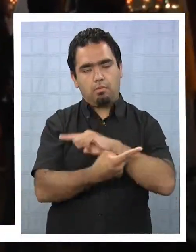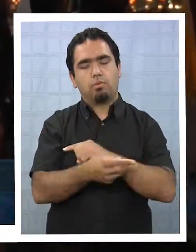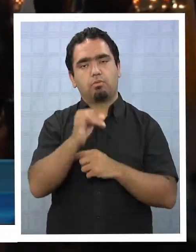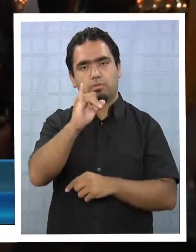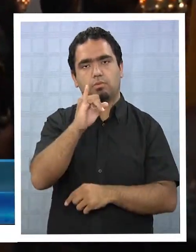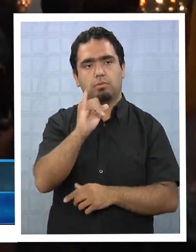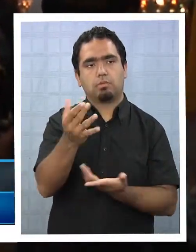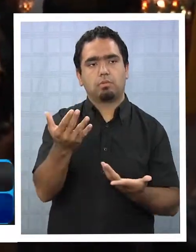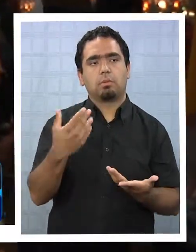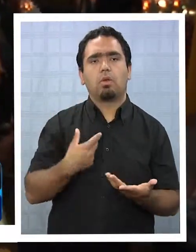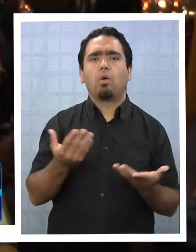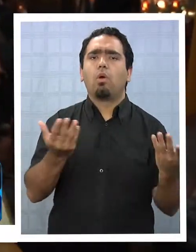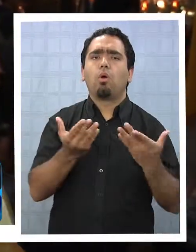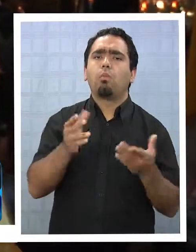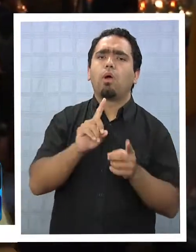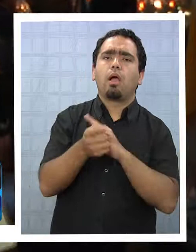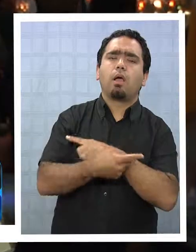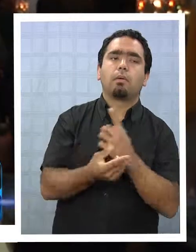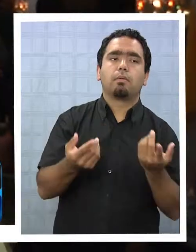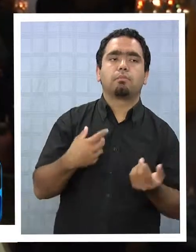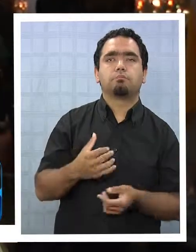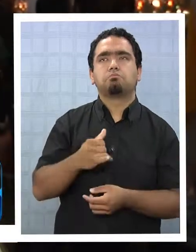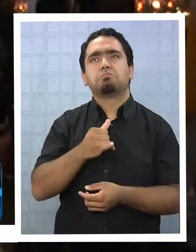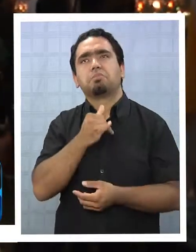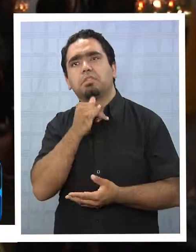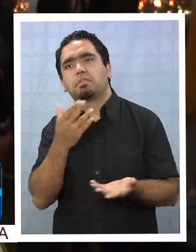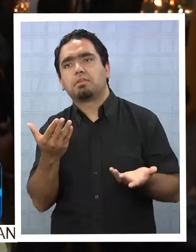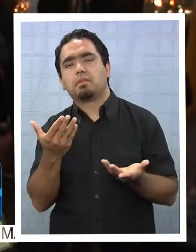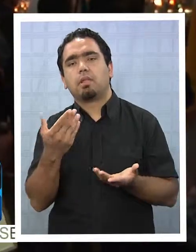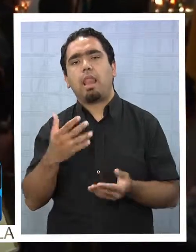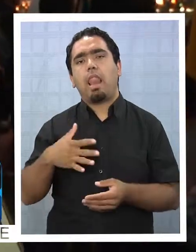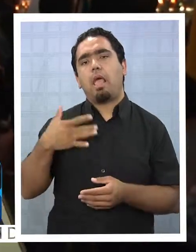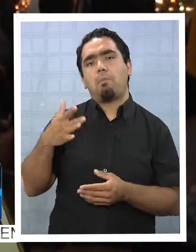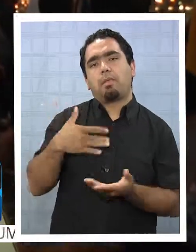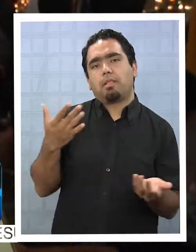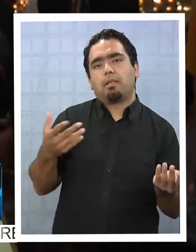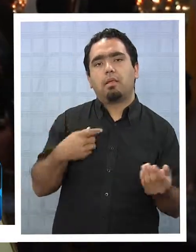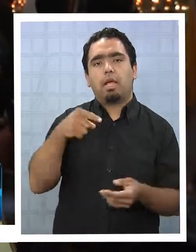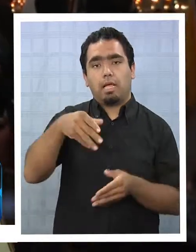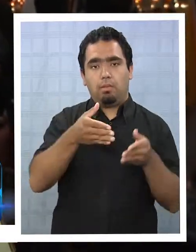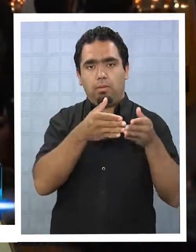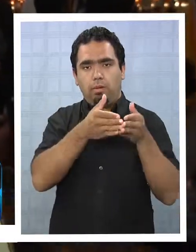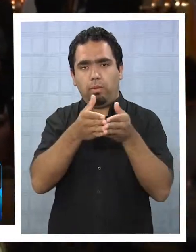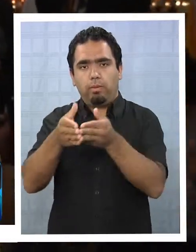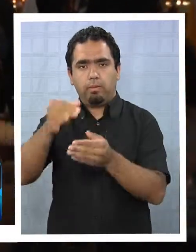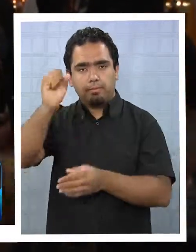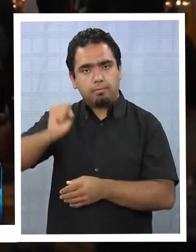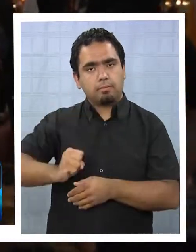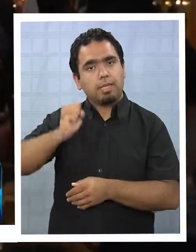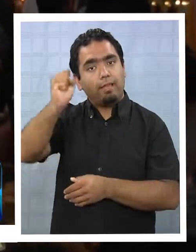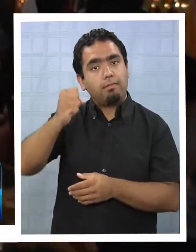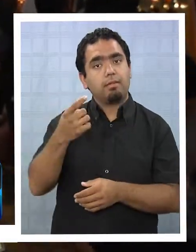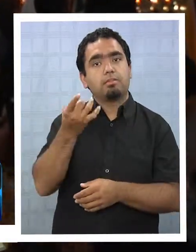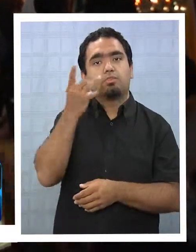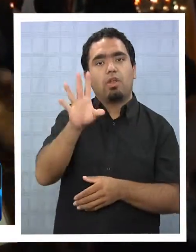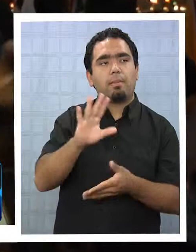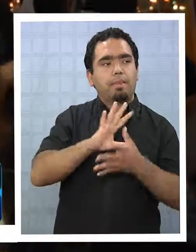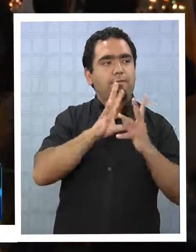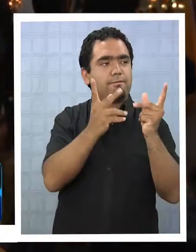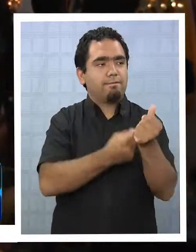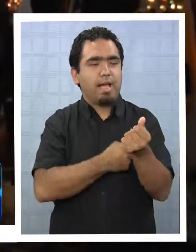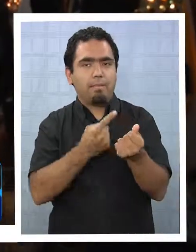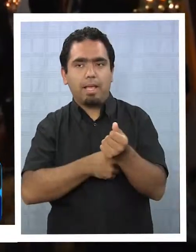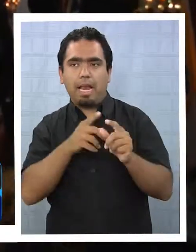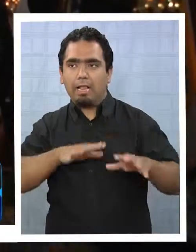Cambió. No sé, pues que lamentablemente aquí en Cabancha éramos toda una familia, todos